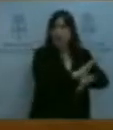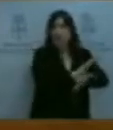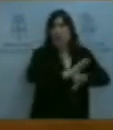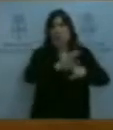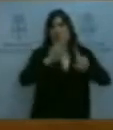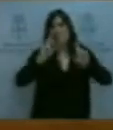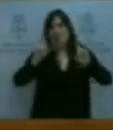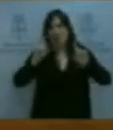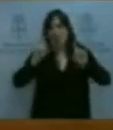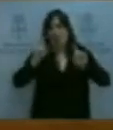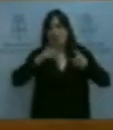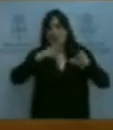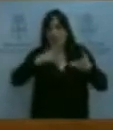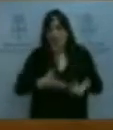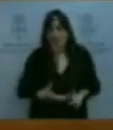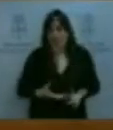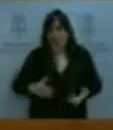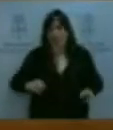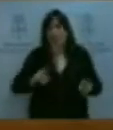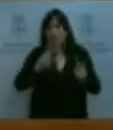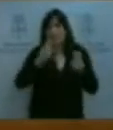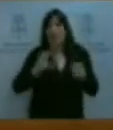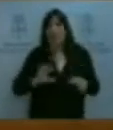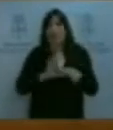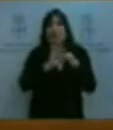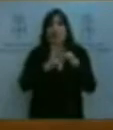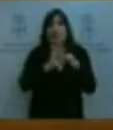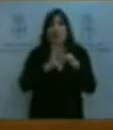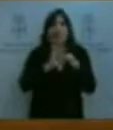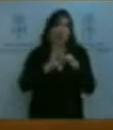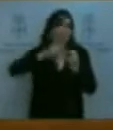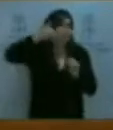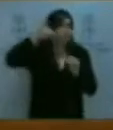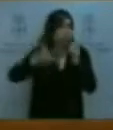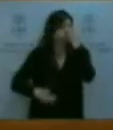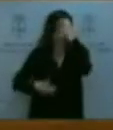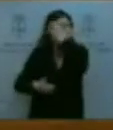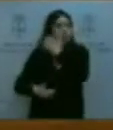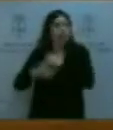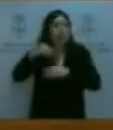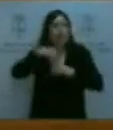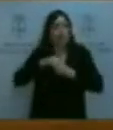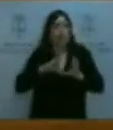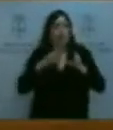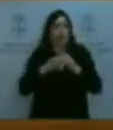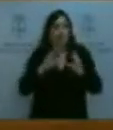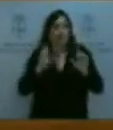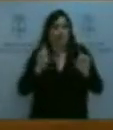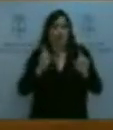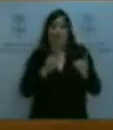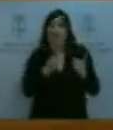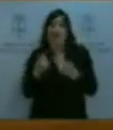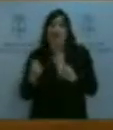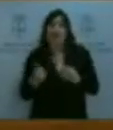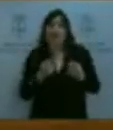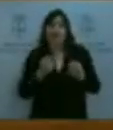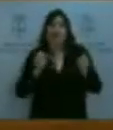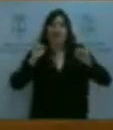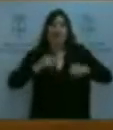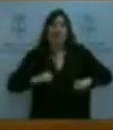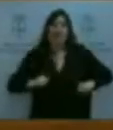un tema vital y fundamental en la comunidad educativa, que es la necesidad de un pacto educativo. Si